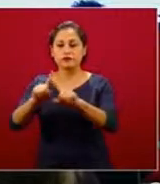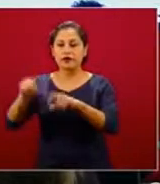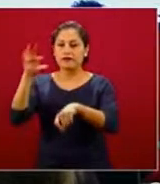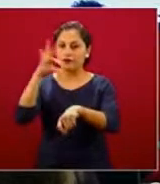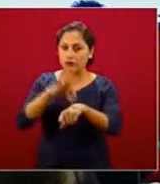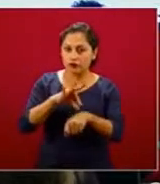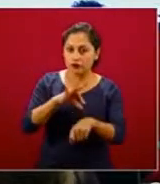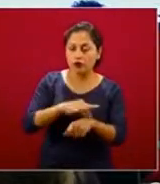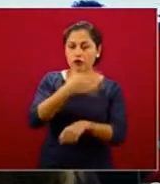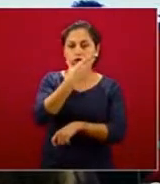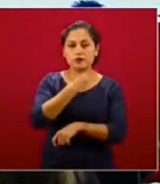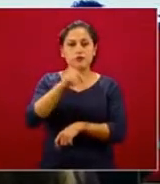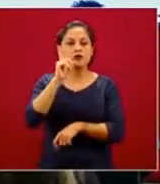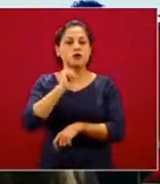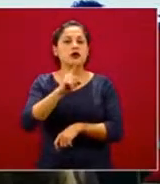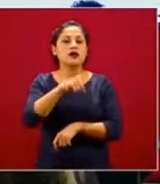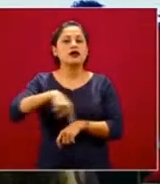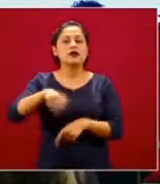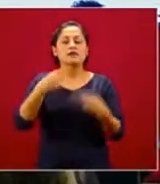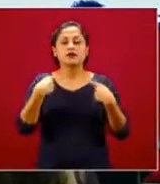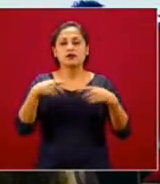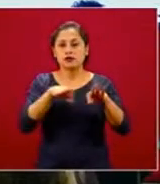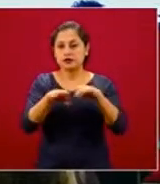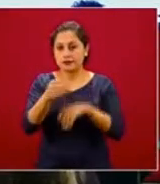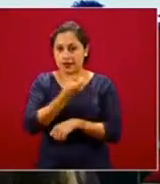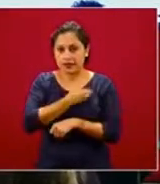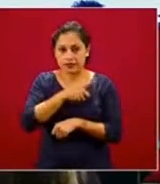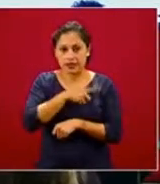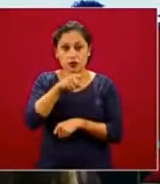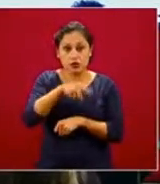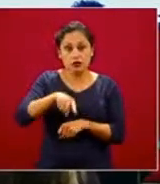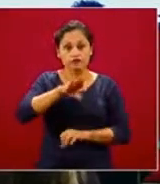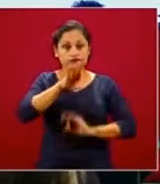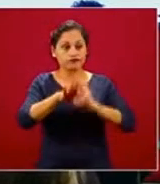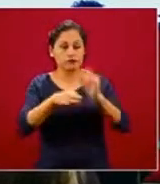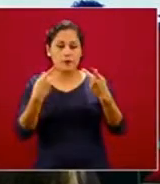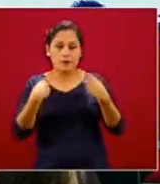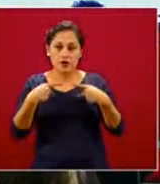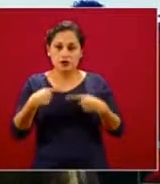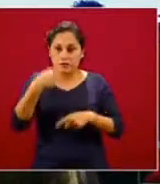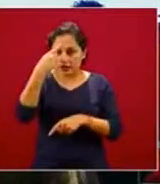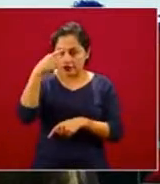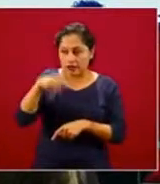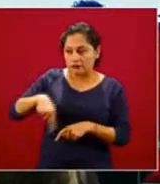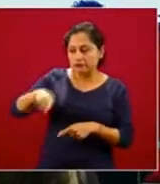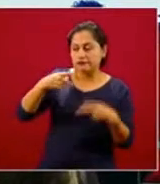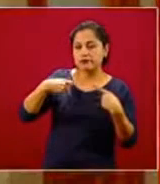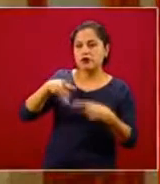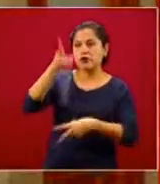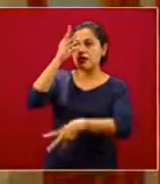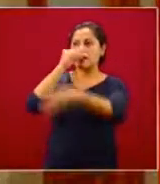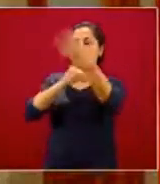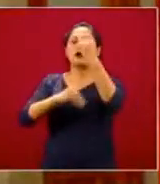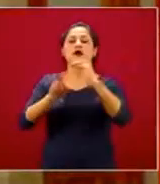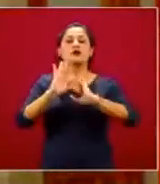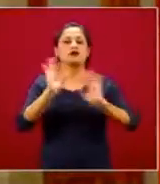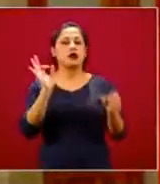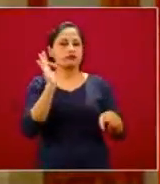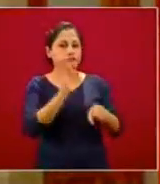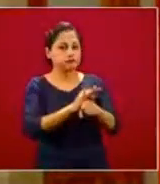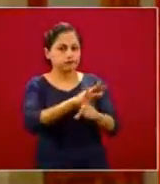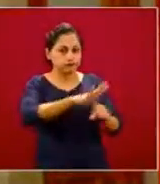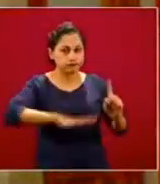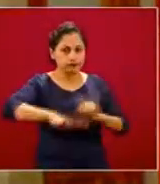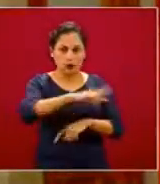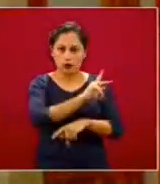médicos y associates personal de salud to del provide primer nivel de training atención at the para first reforzar level los to all componentes de atención doctors, médica, donde nurses, además and tenemos un